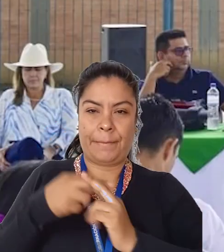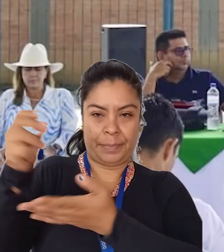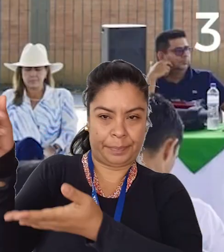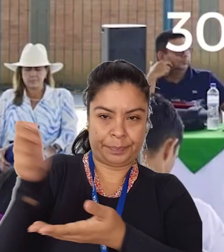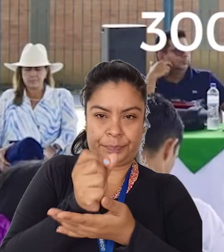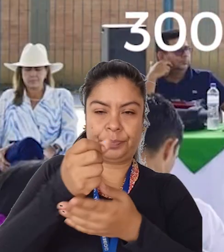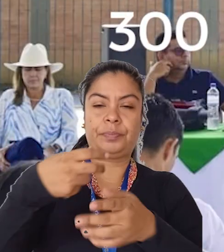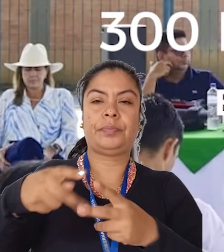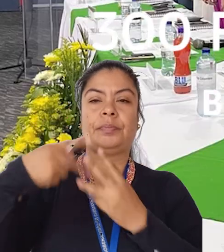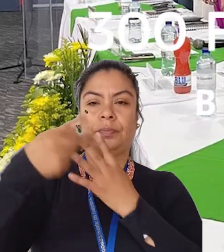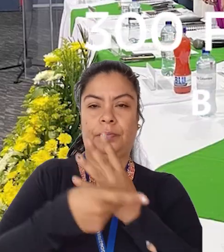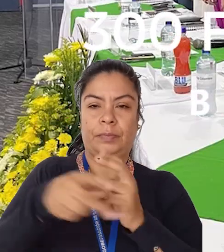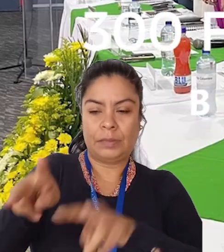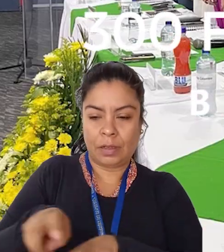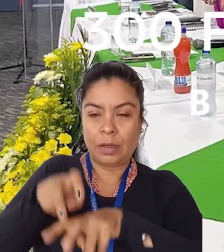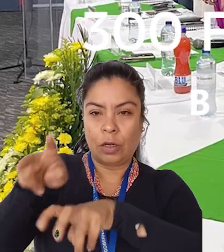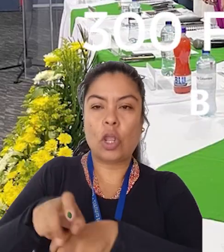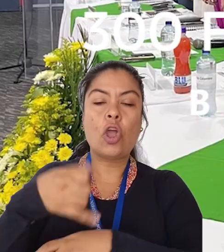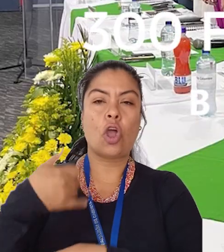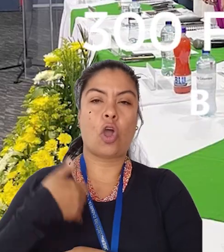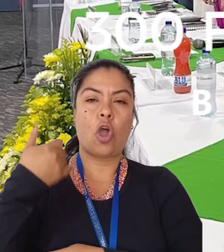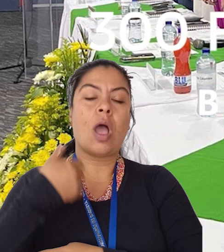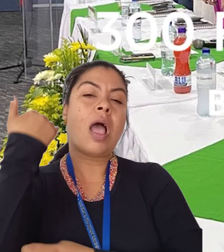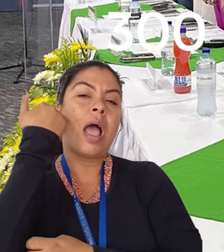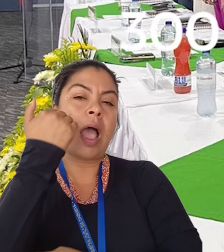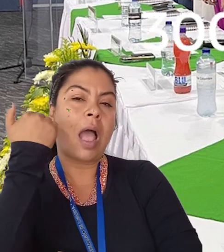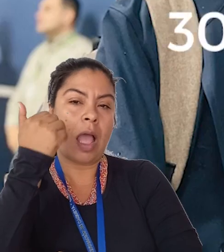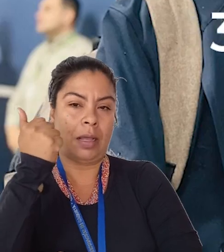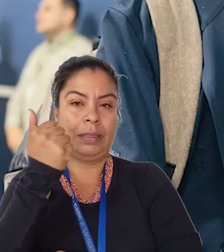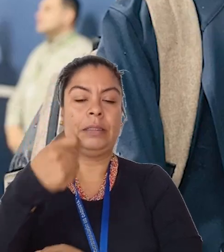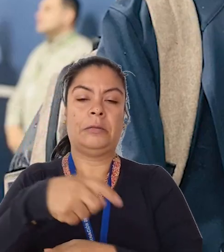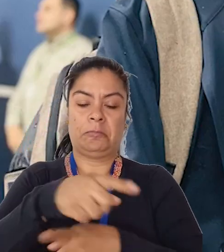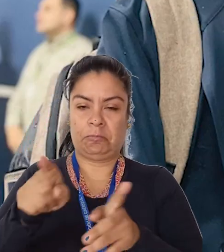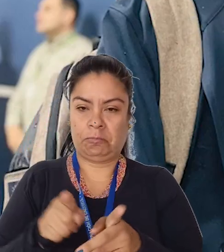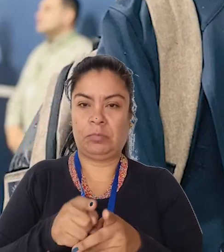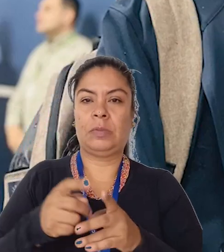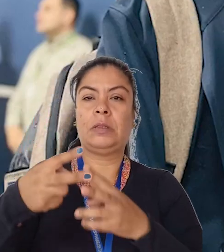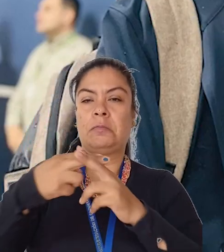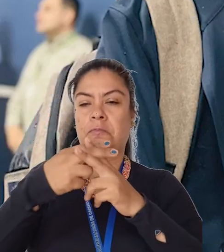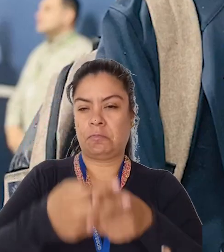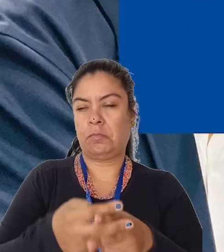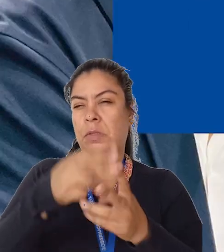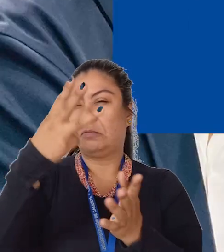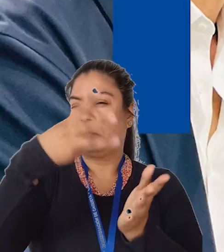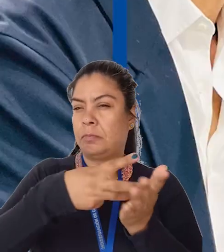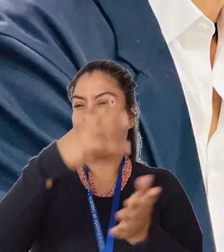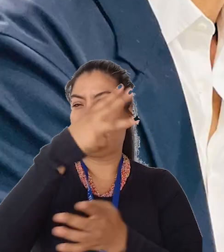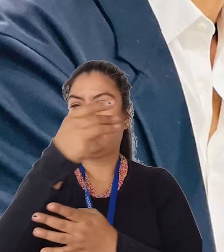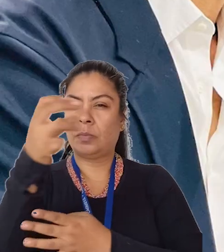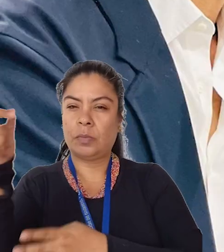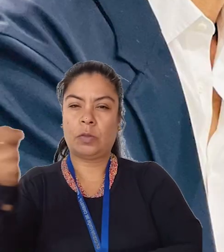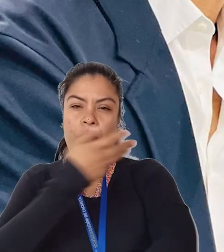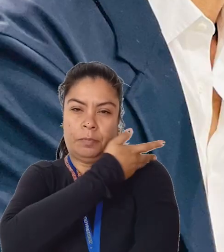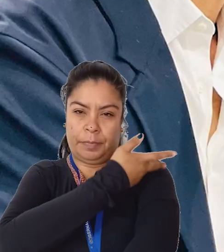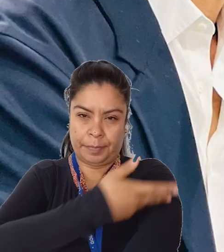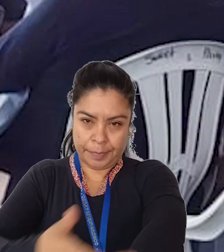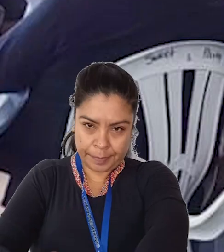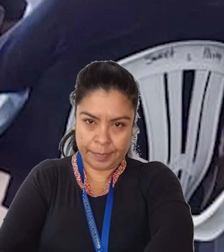proyectos agropecuarios de mujeres y jóvenes rurales, con la aplicación de tasa compensada en créditos hasta por 3.200